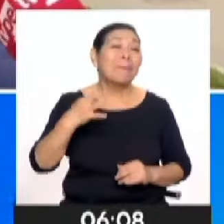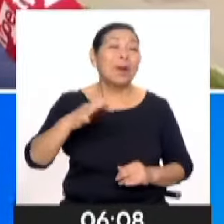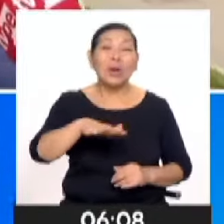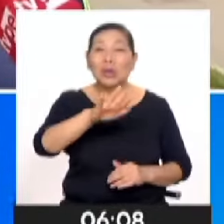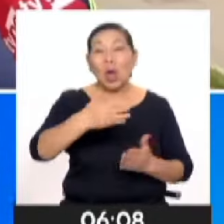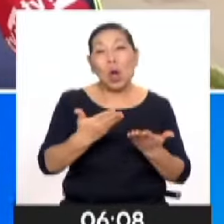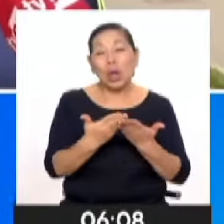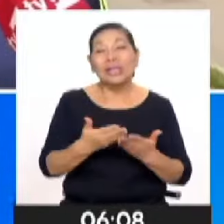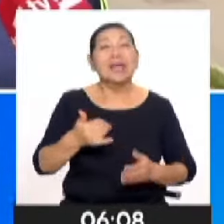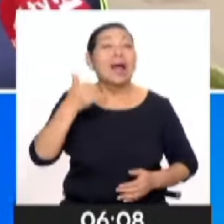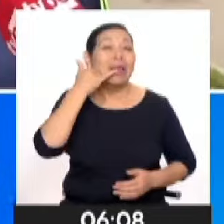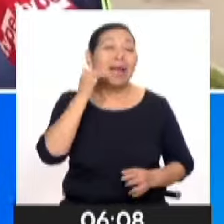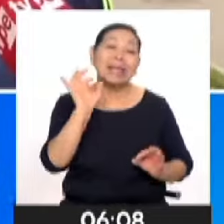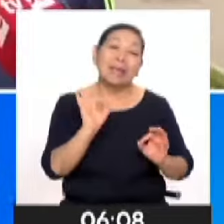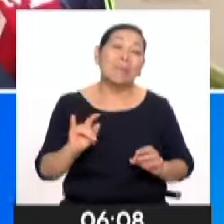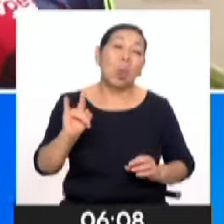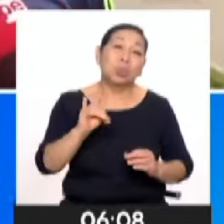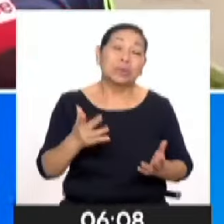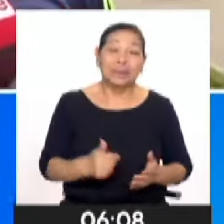bueno